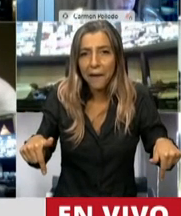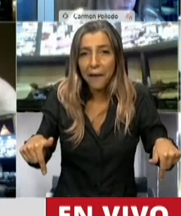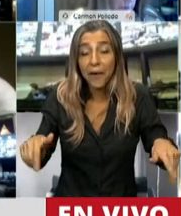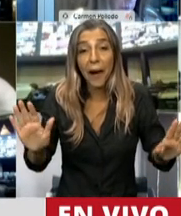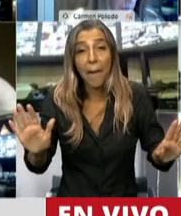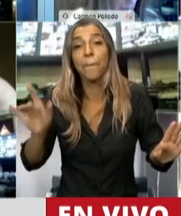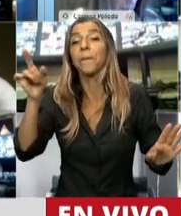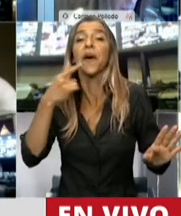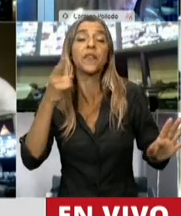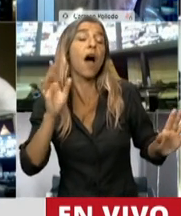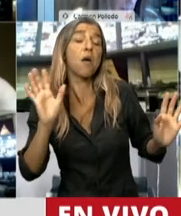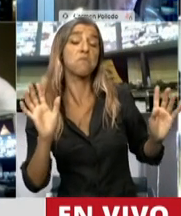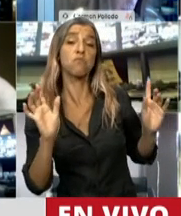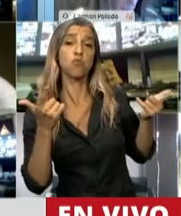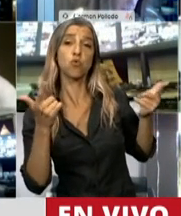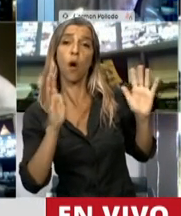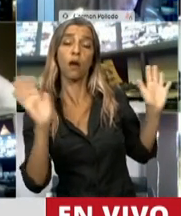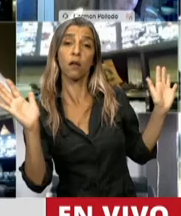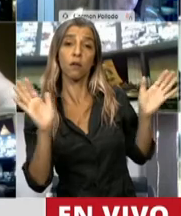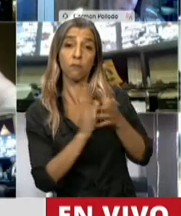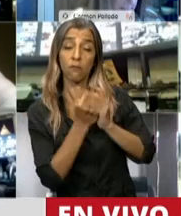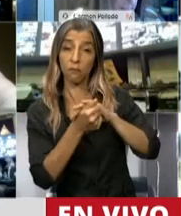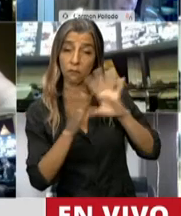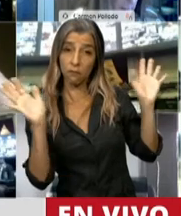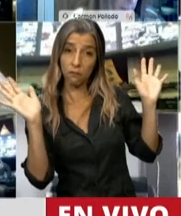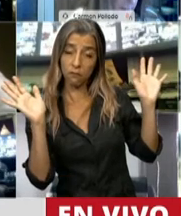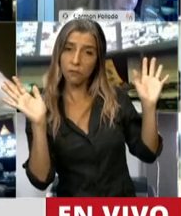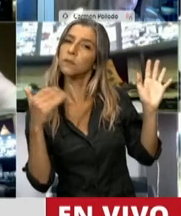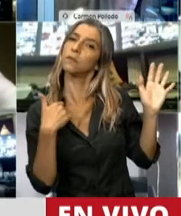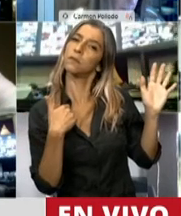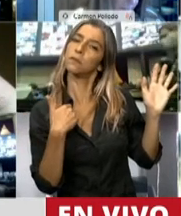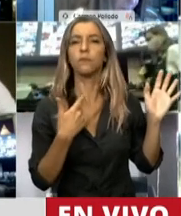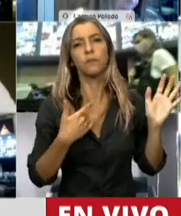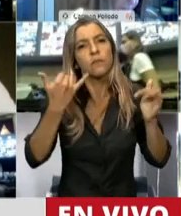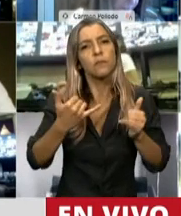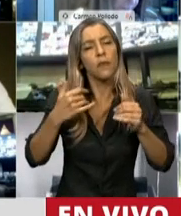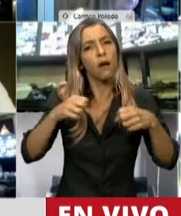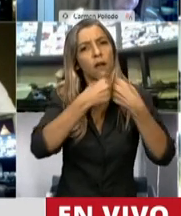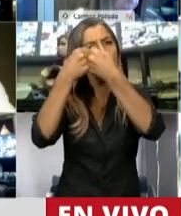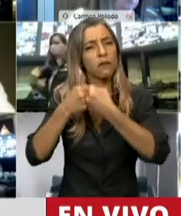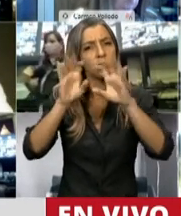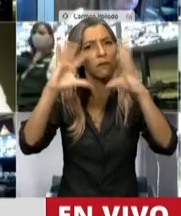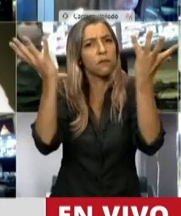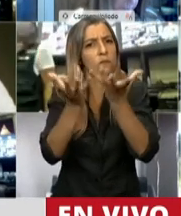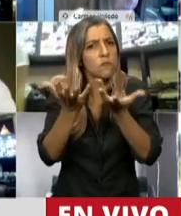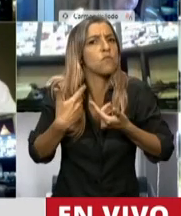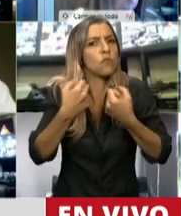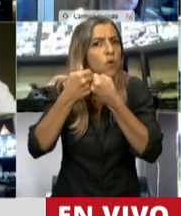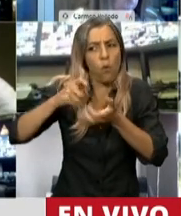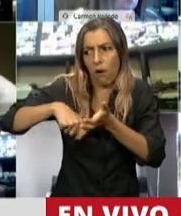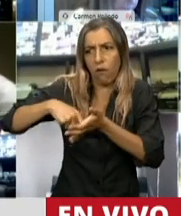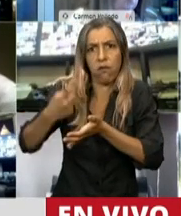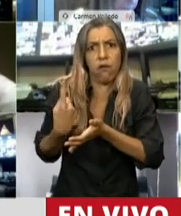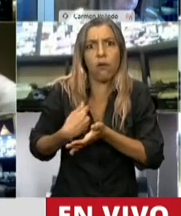de existir de las mismas porque estaríamos violando claras convenciones internacionales que nos obligan a